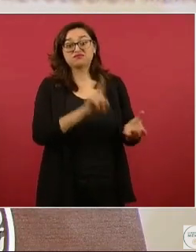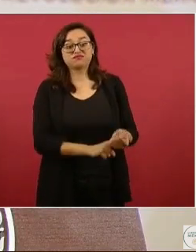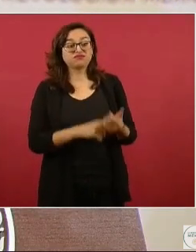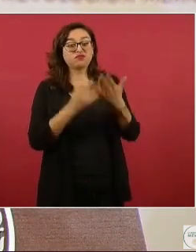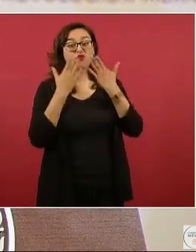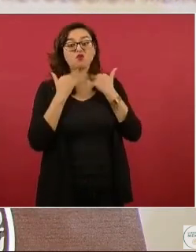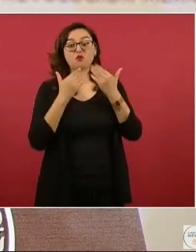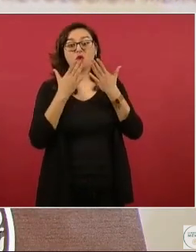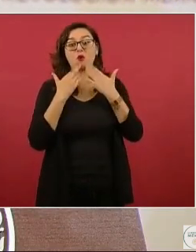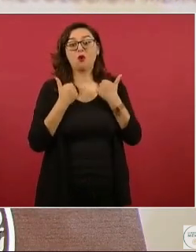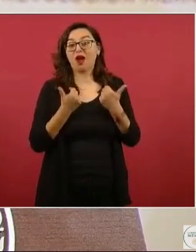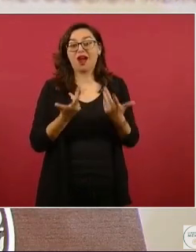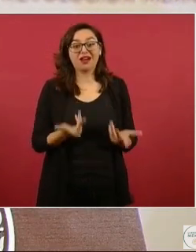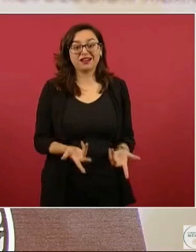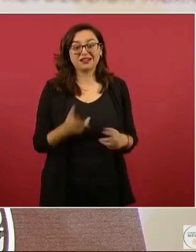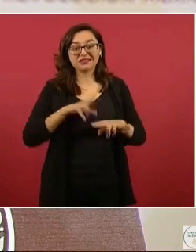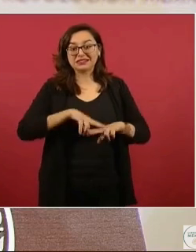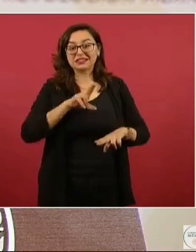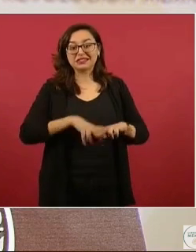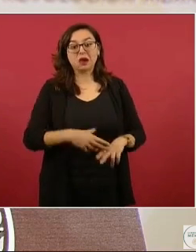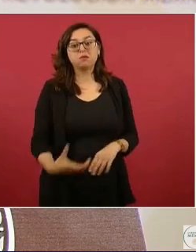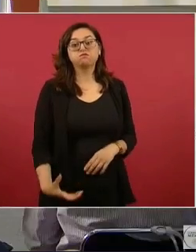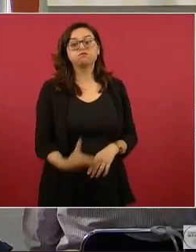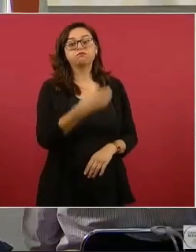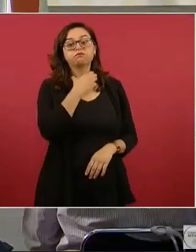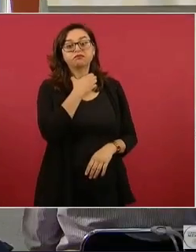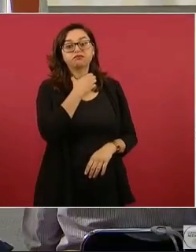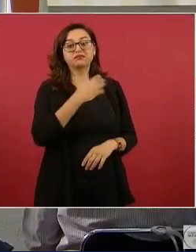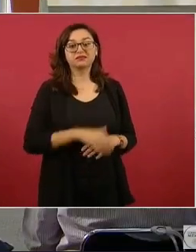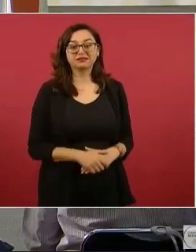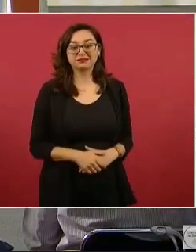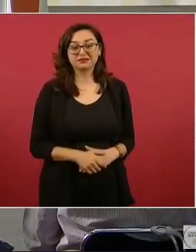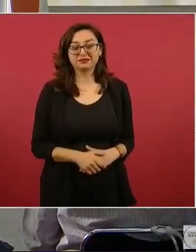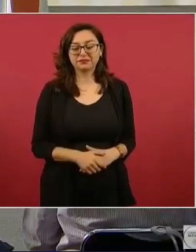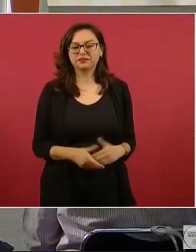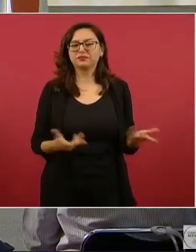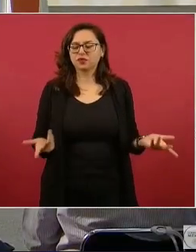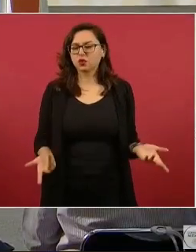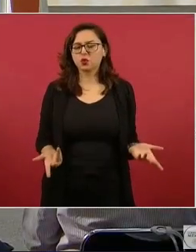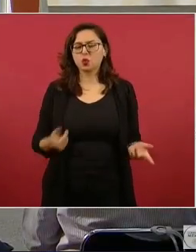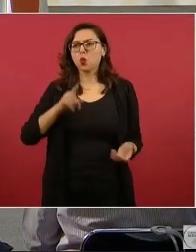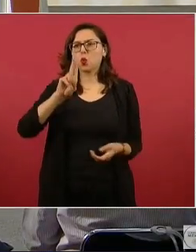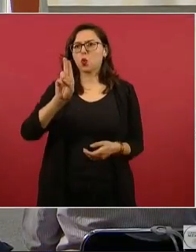Sí, en la UNAM hacían 125 preguntas,